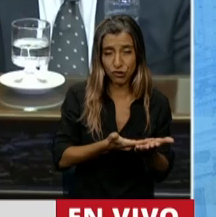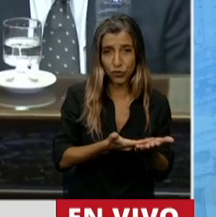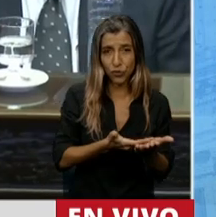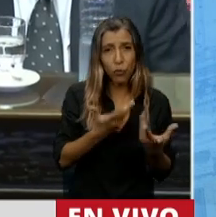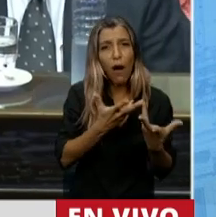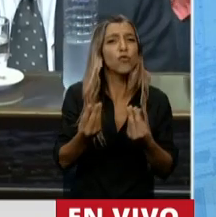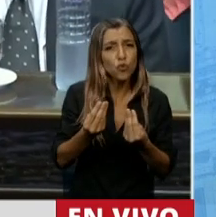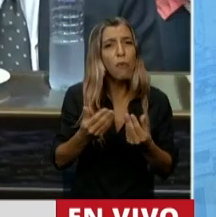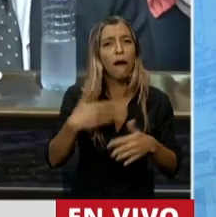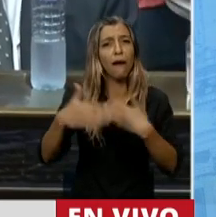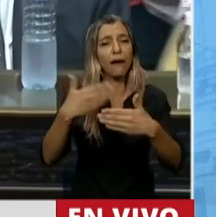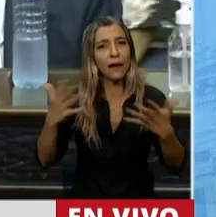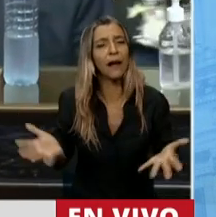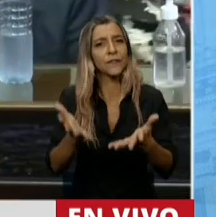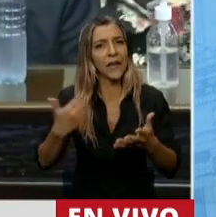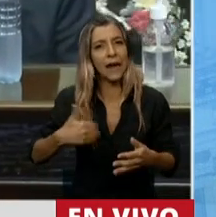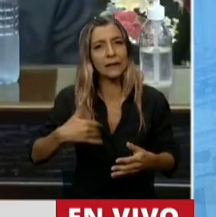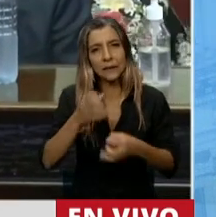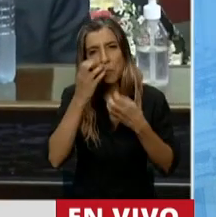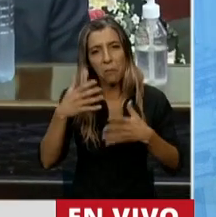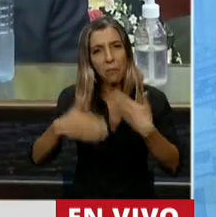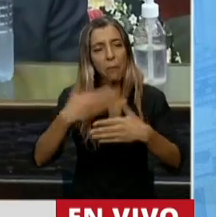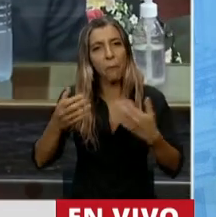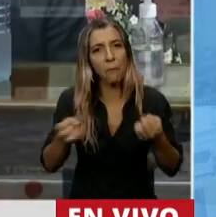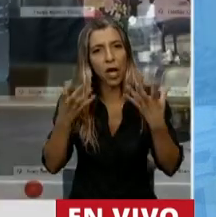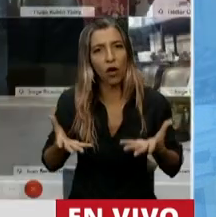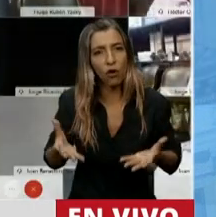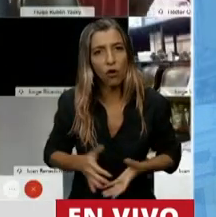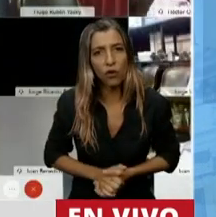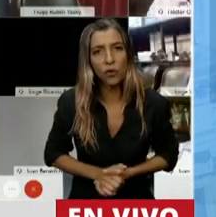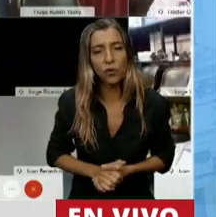¿Verdaderamente, ustedes creen que esta herramienta va a sacar el país adelante?